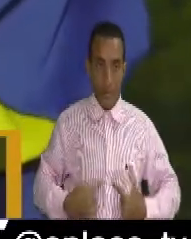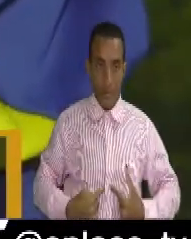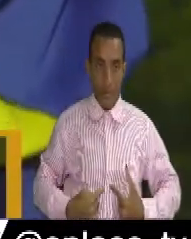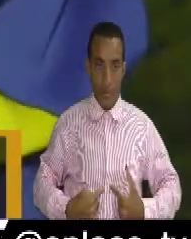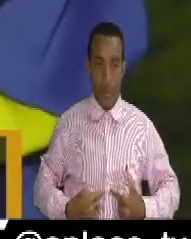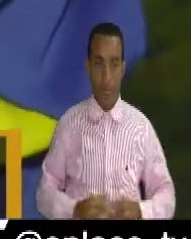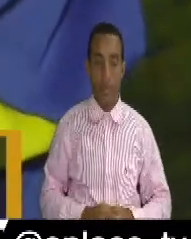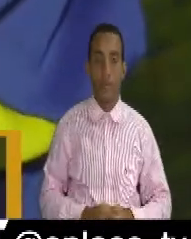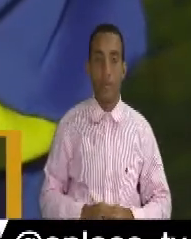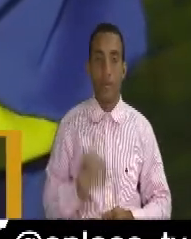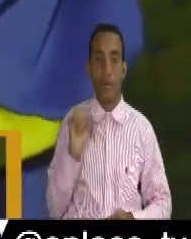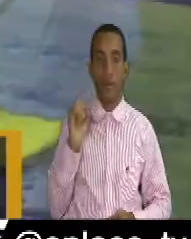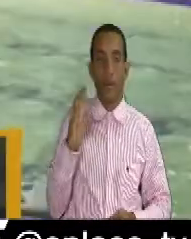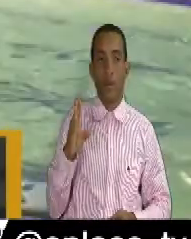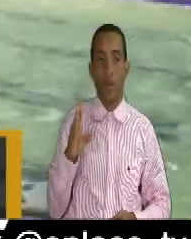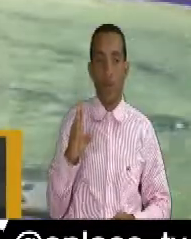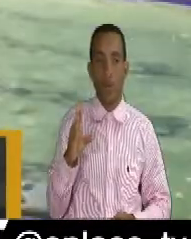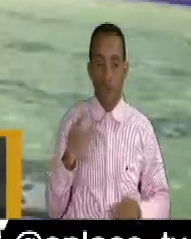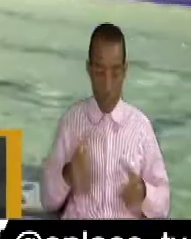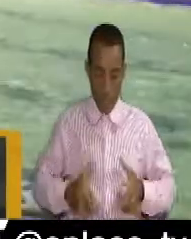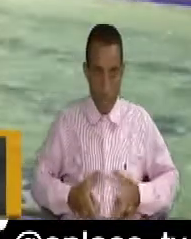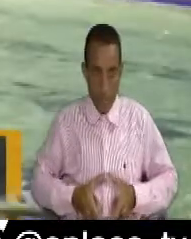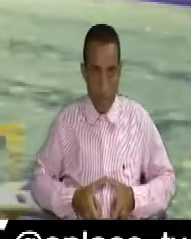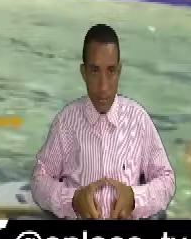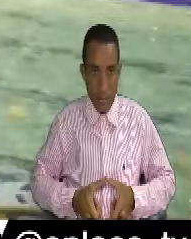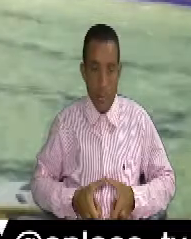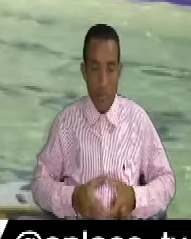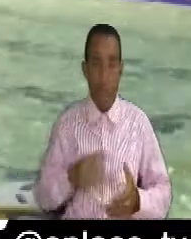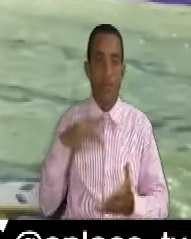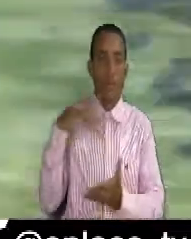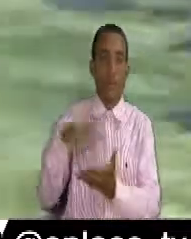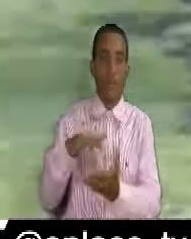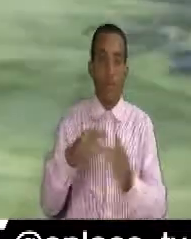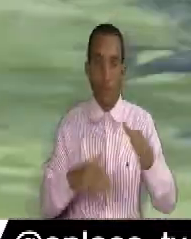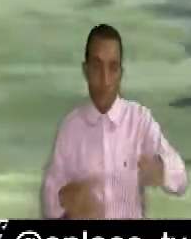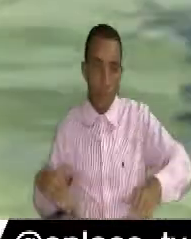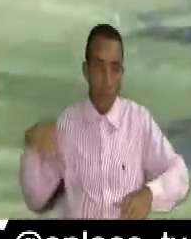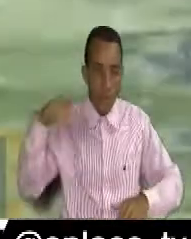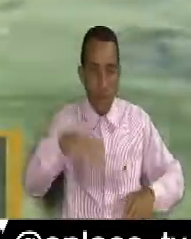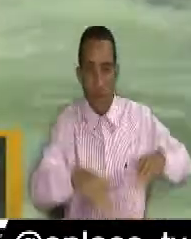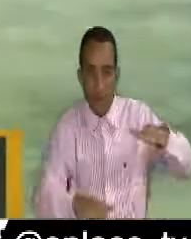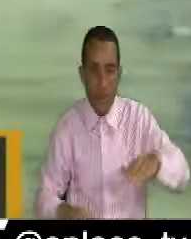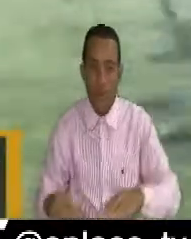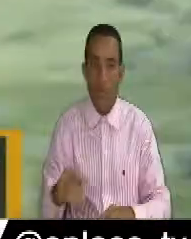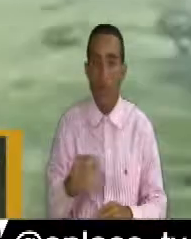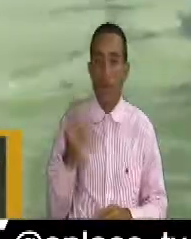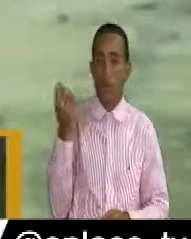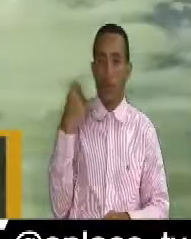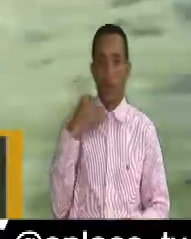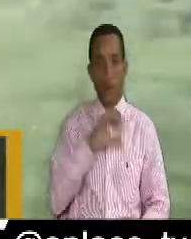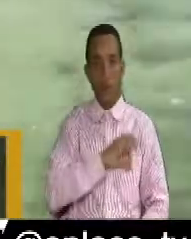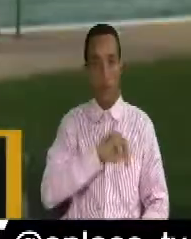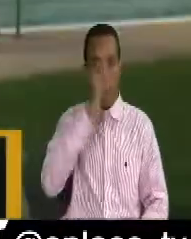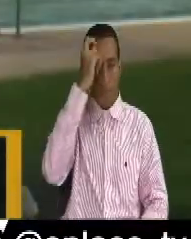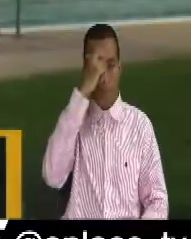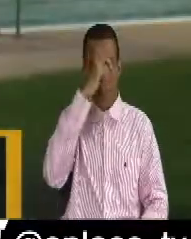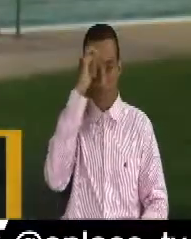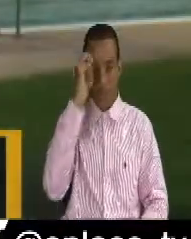el club barranqueño Aqua King, que participó del campeonato departamental de natación que se llevó a cabo durante el pasado fin de semana.